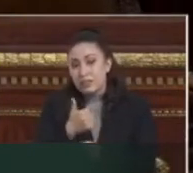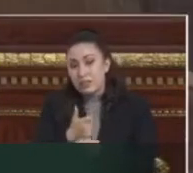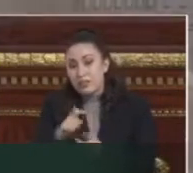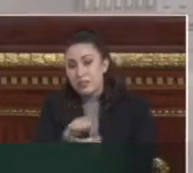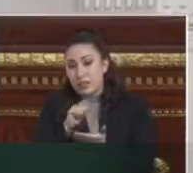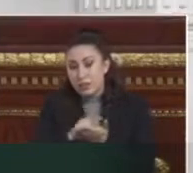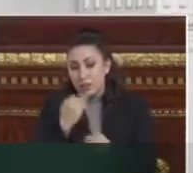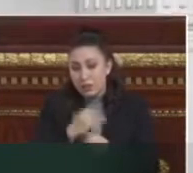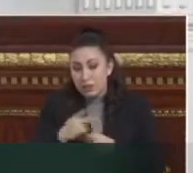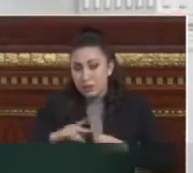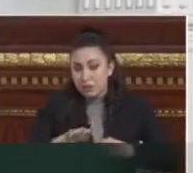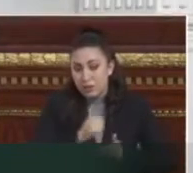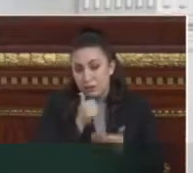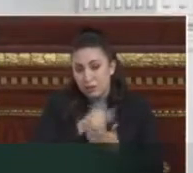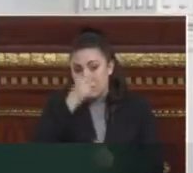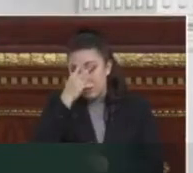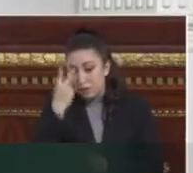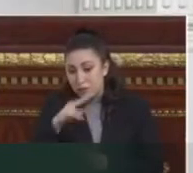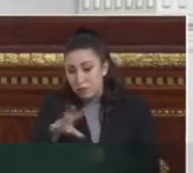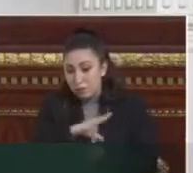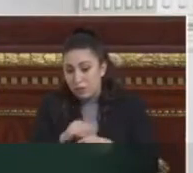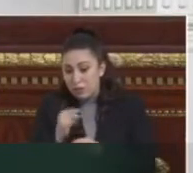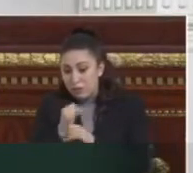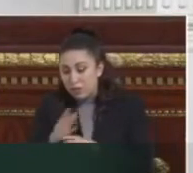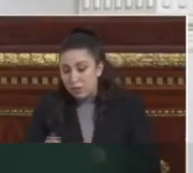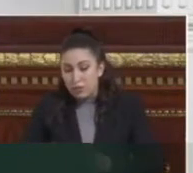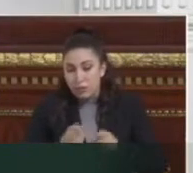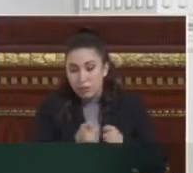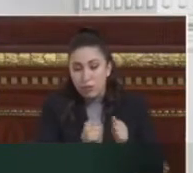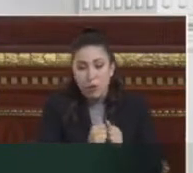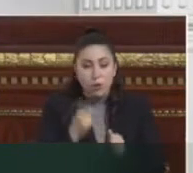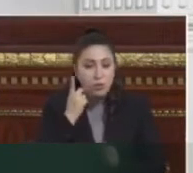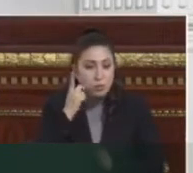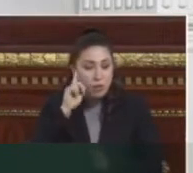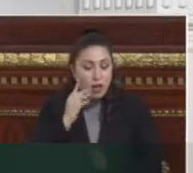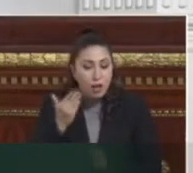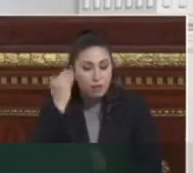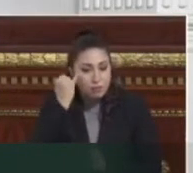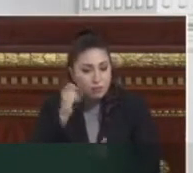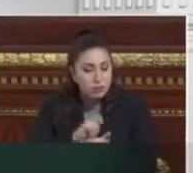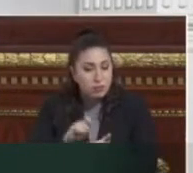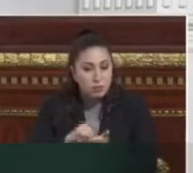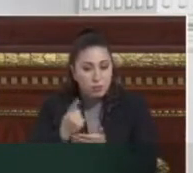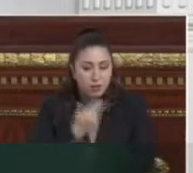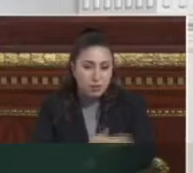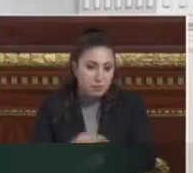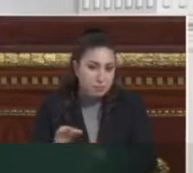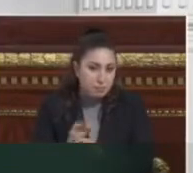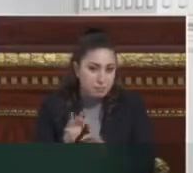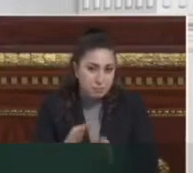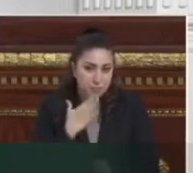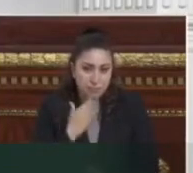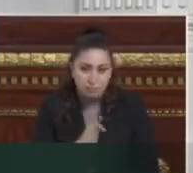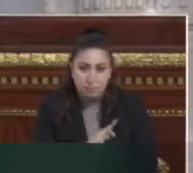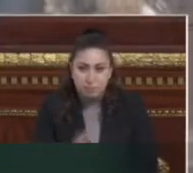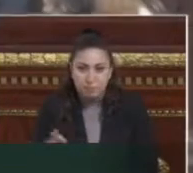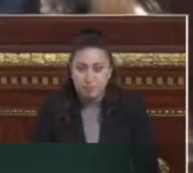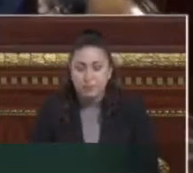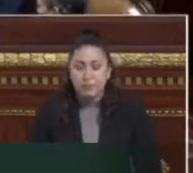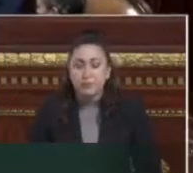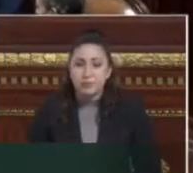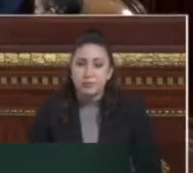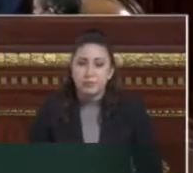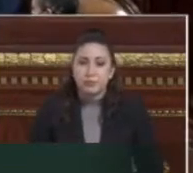Turística al financiar proyectos a fin de promover la accesibilidad turística. Además, se propone señalar como obligación de los prestadores de